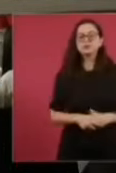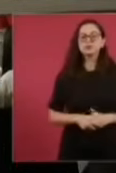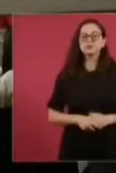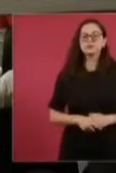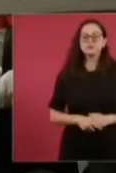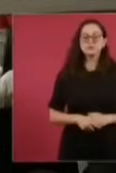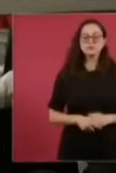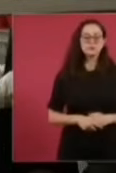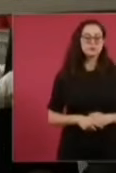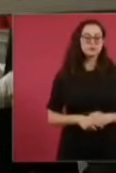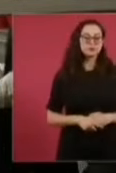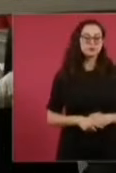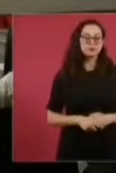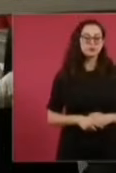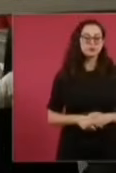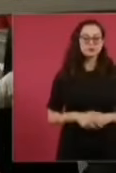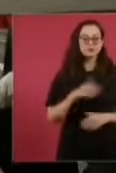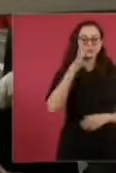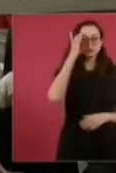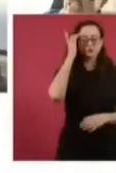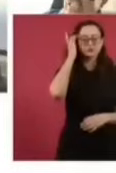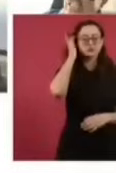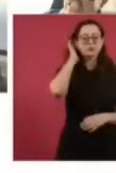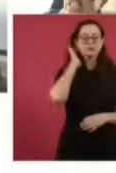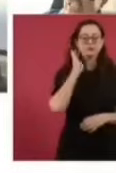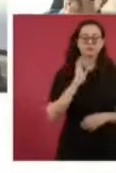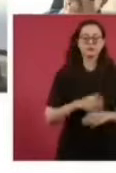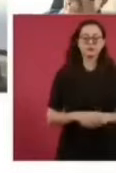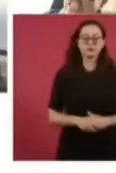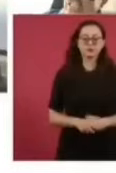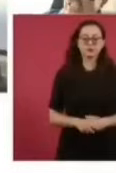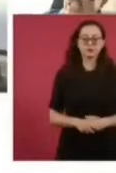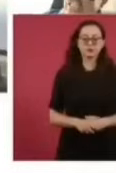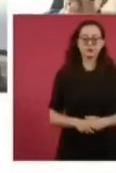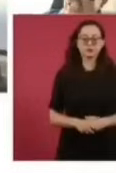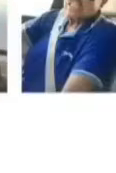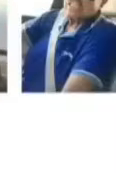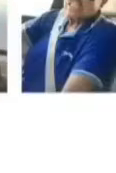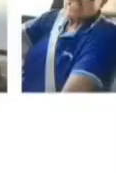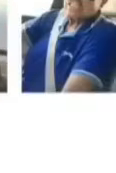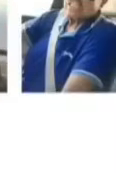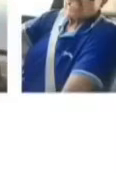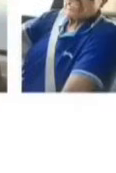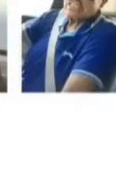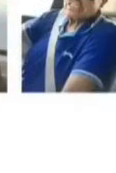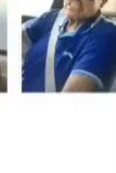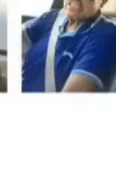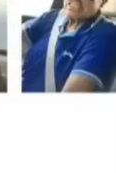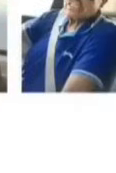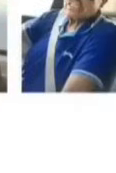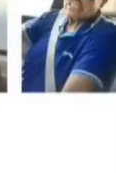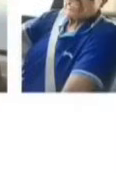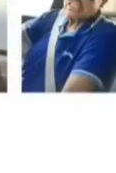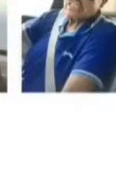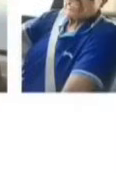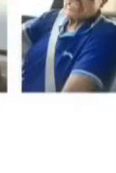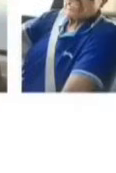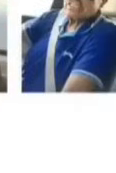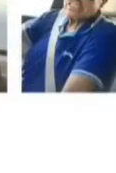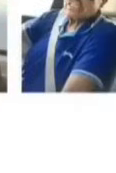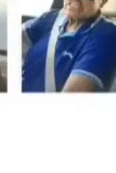Más tarde, a las 18:22, el fiscal general de Estados Unidos, Merrick Garland, emitió